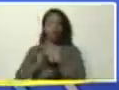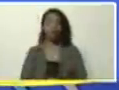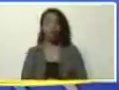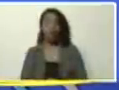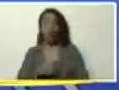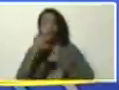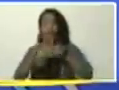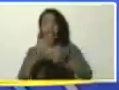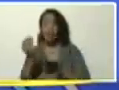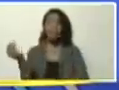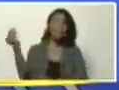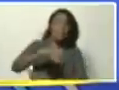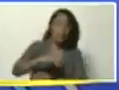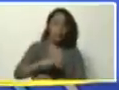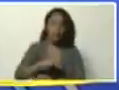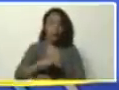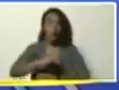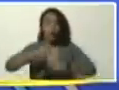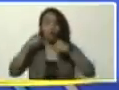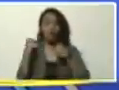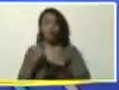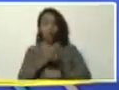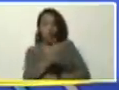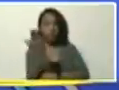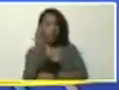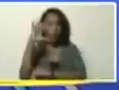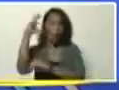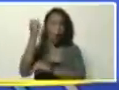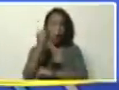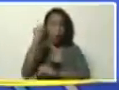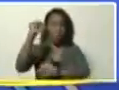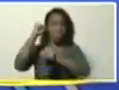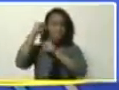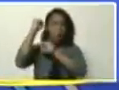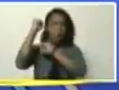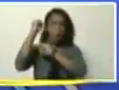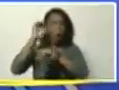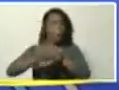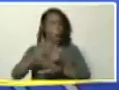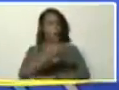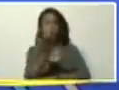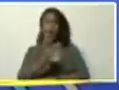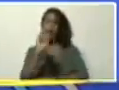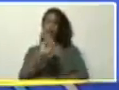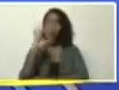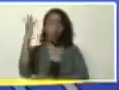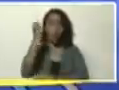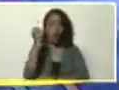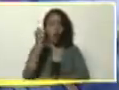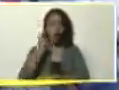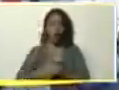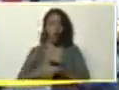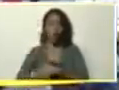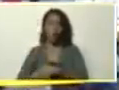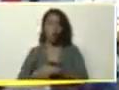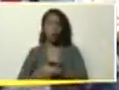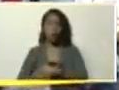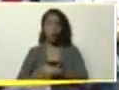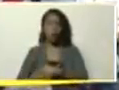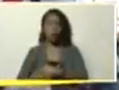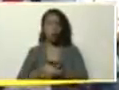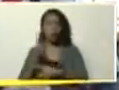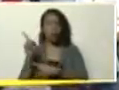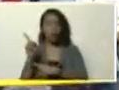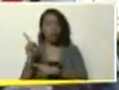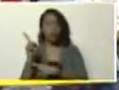que hace es más heroico lo que ustedes han logrado. Porque ustedes no lograron una victoria en los tiempos de bonanza.